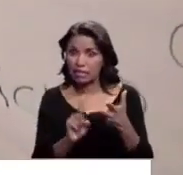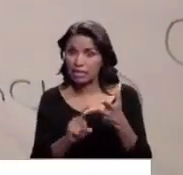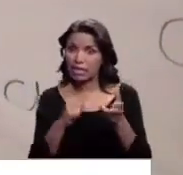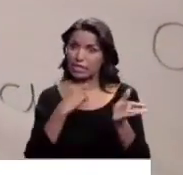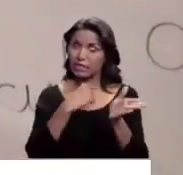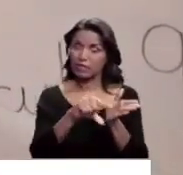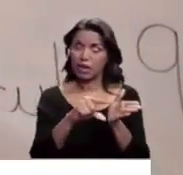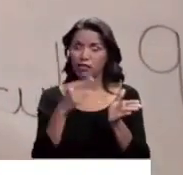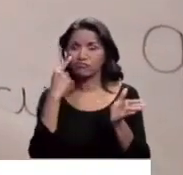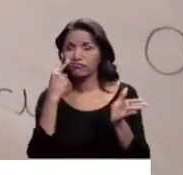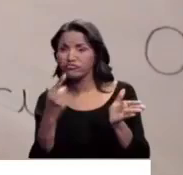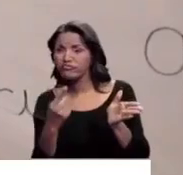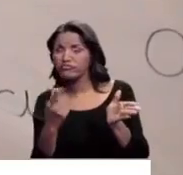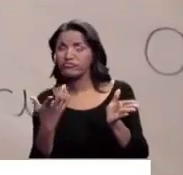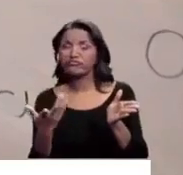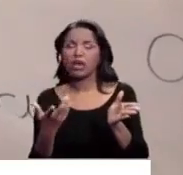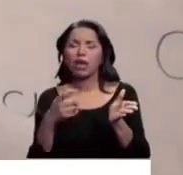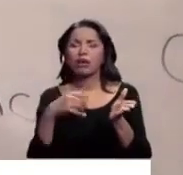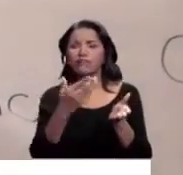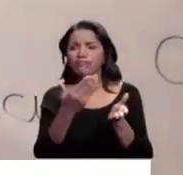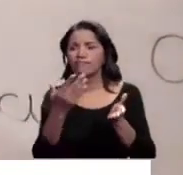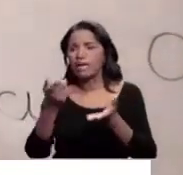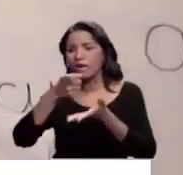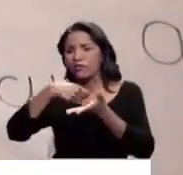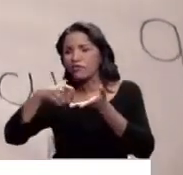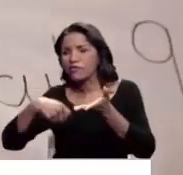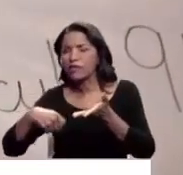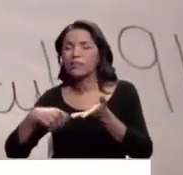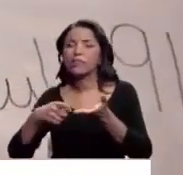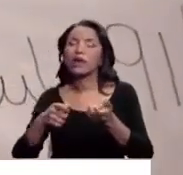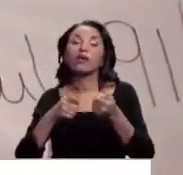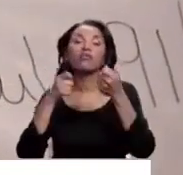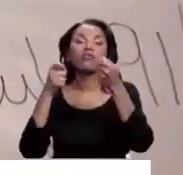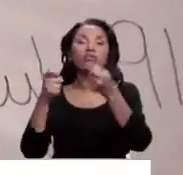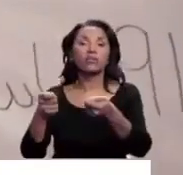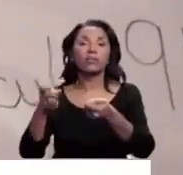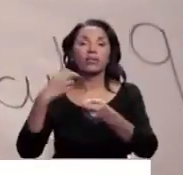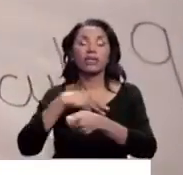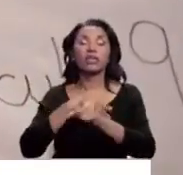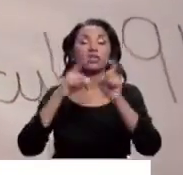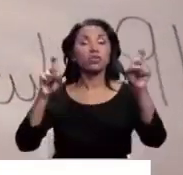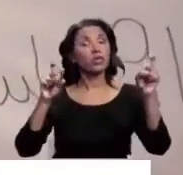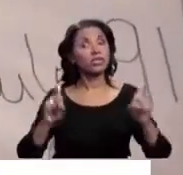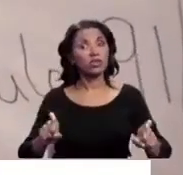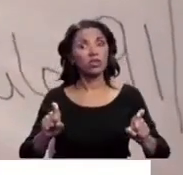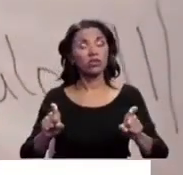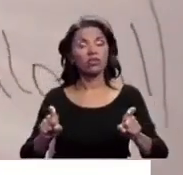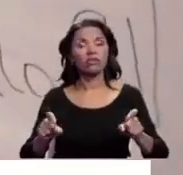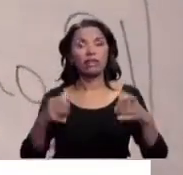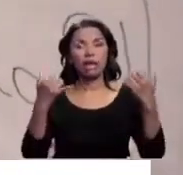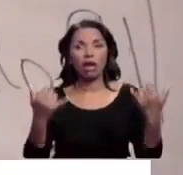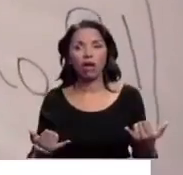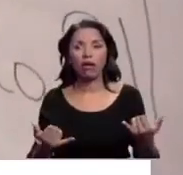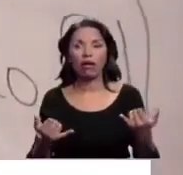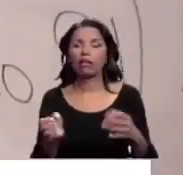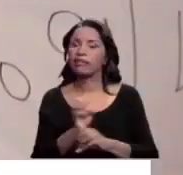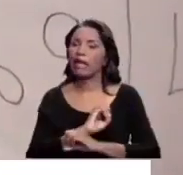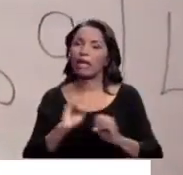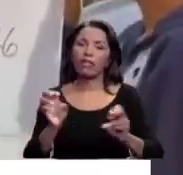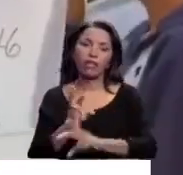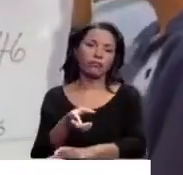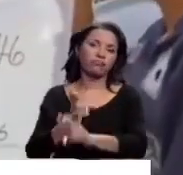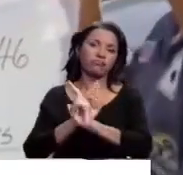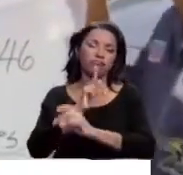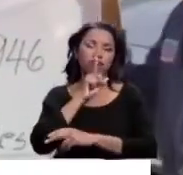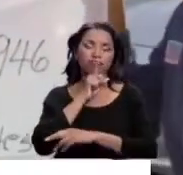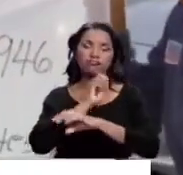recogimos firmas de toda la comunidad y fuimos una comisión al meduca y todavía no se nos da una